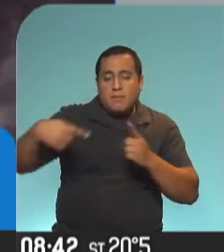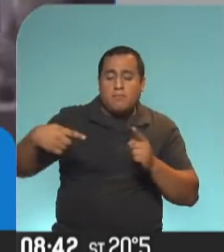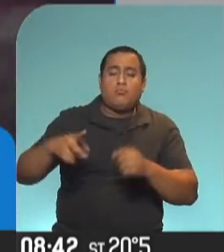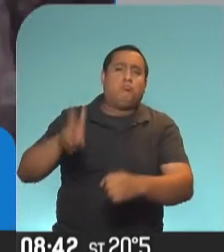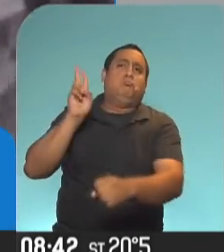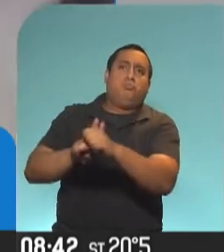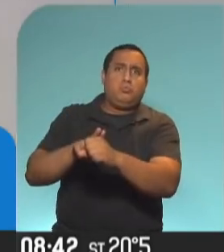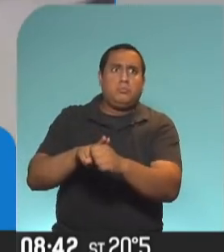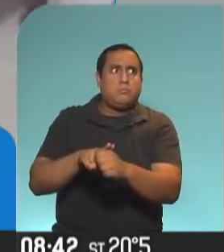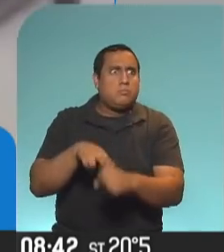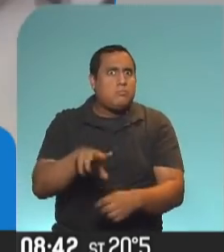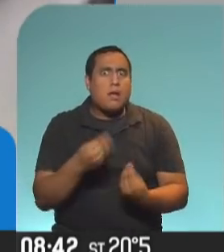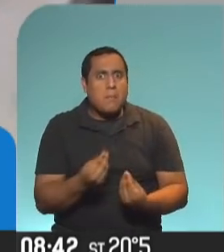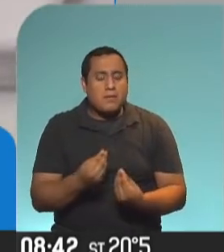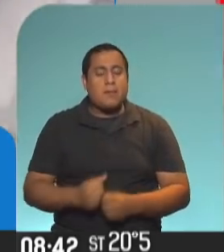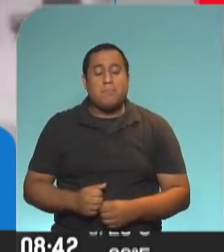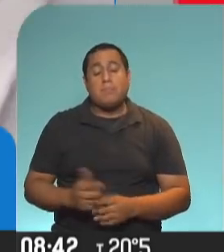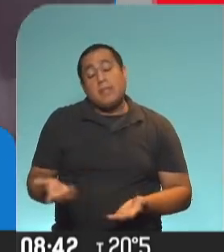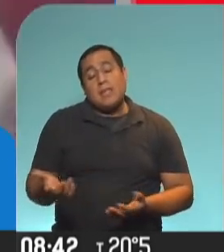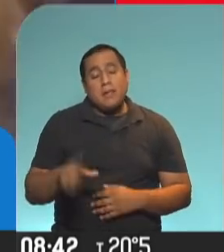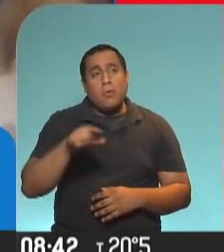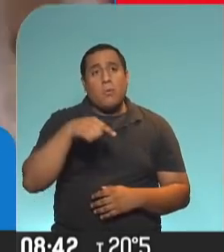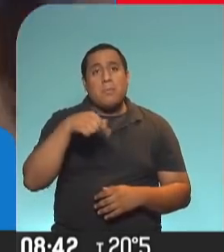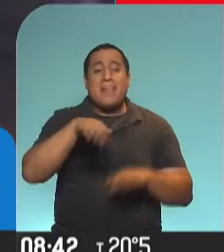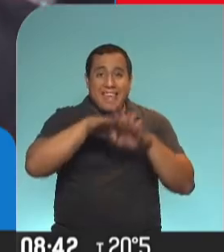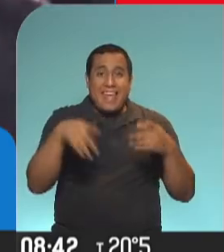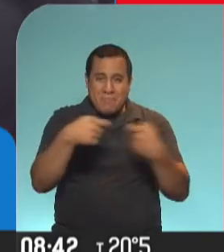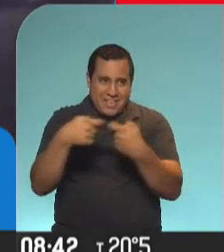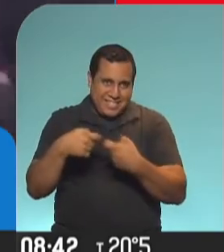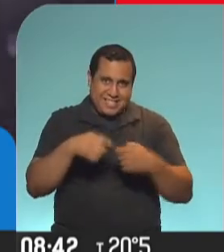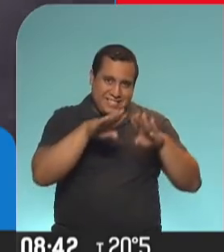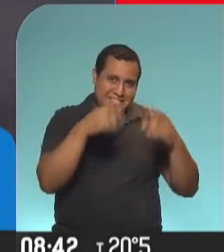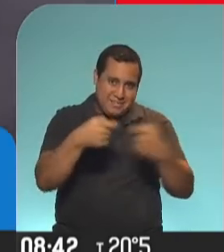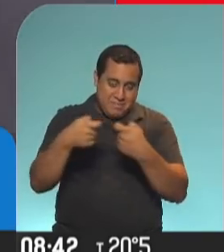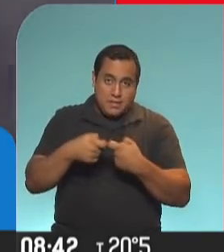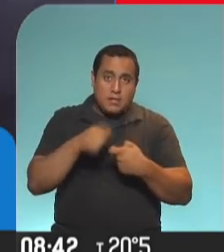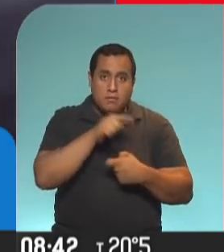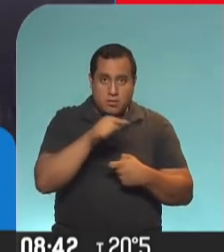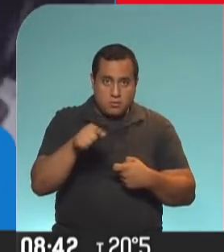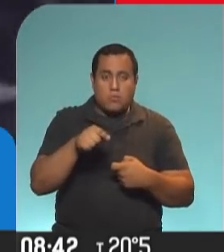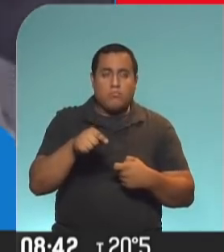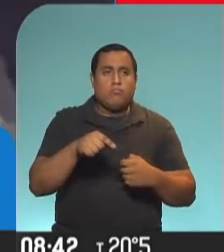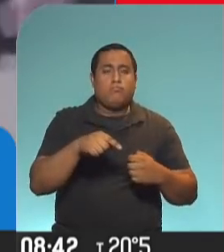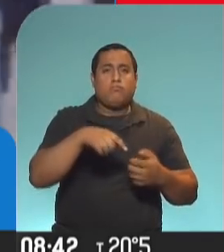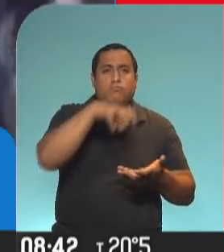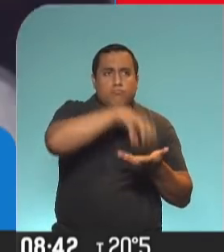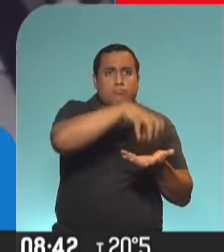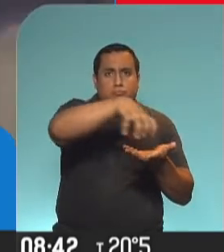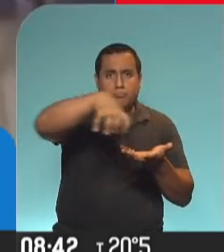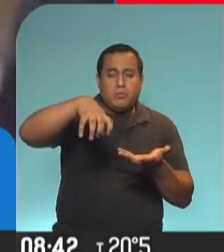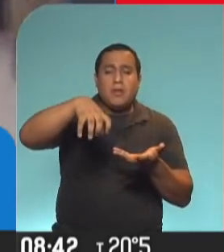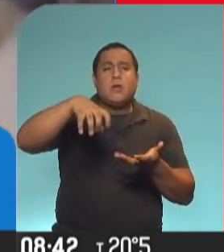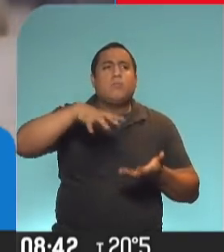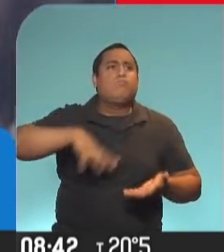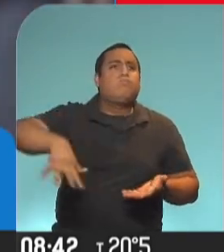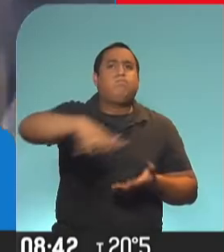esto tiene una complejidad todavía mayor, porque claro, estas empresas operan y tienen sus casas matrices en los Estados